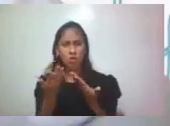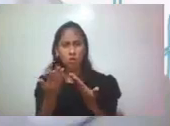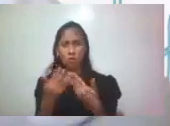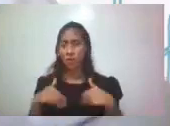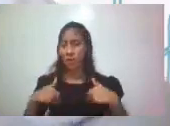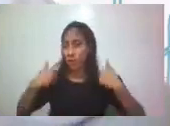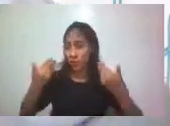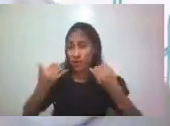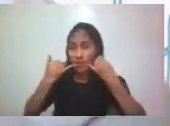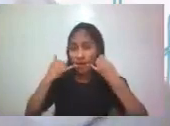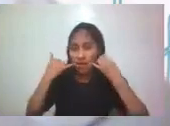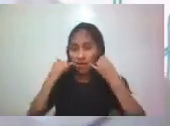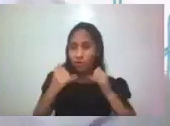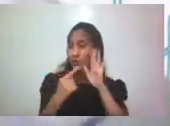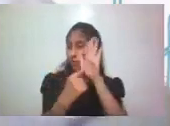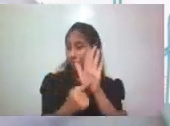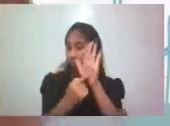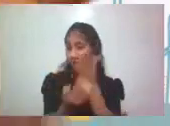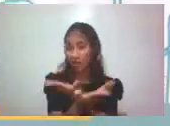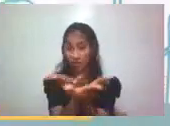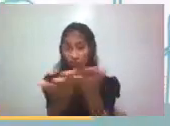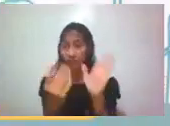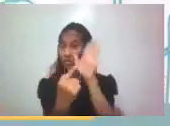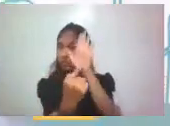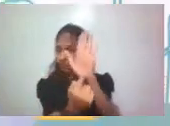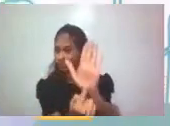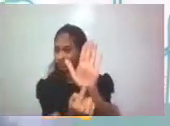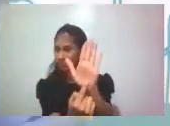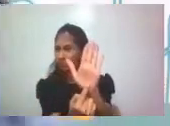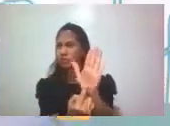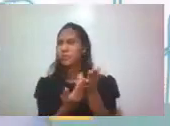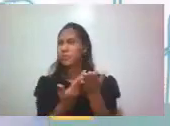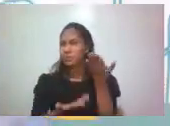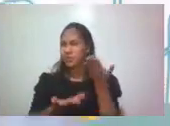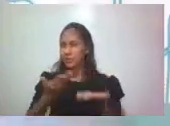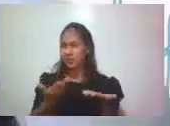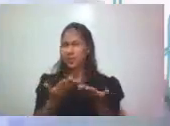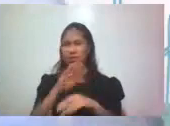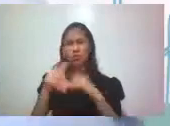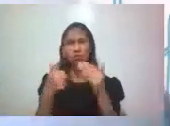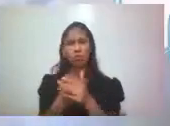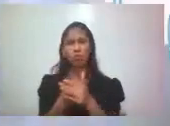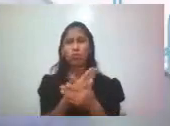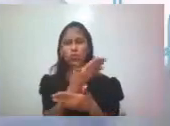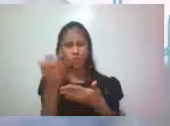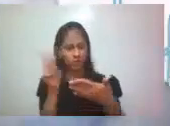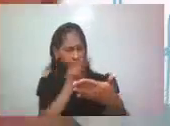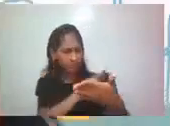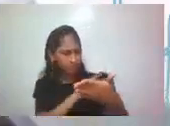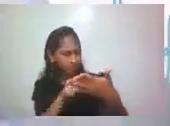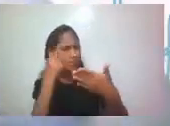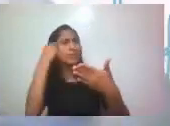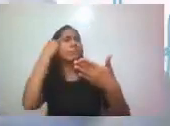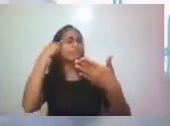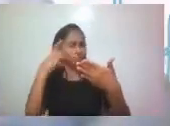la información a la población de tal forma de que la interiorice y que la aplique,